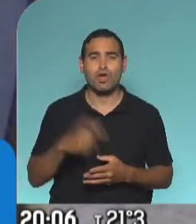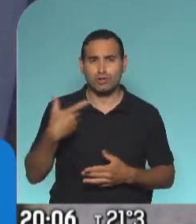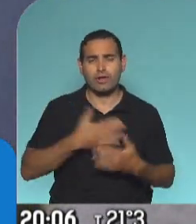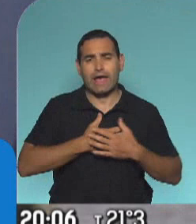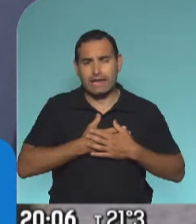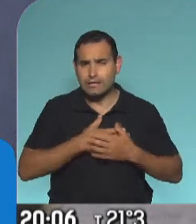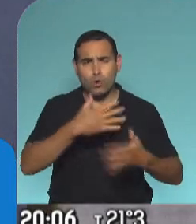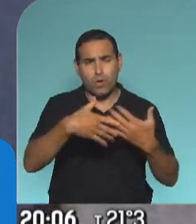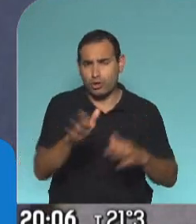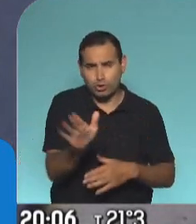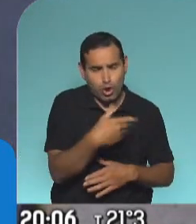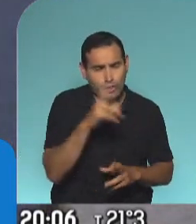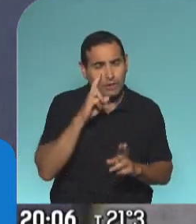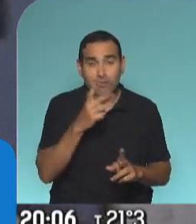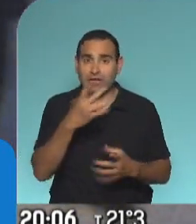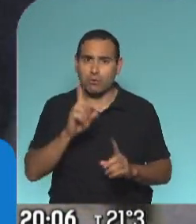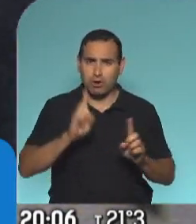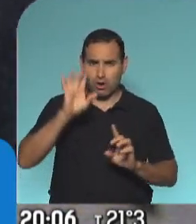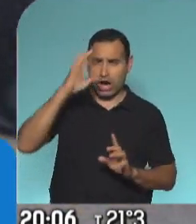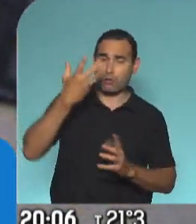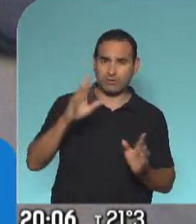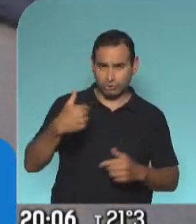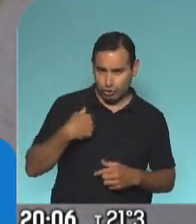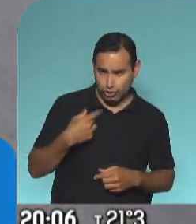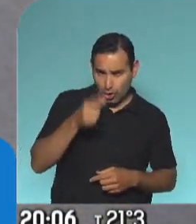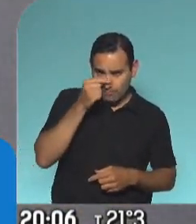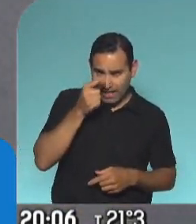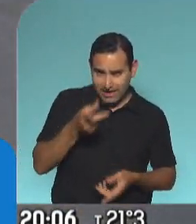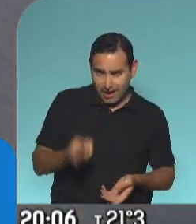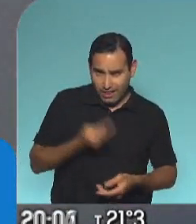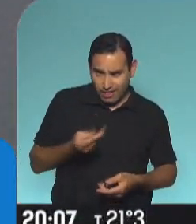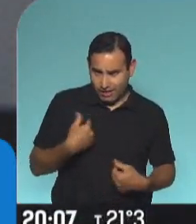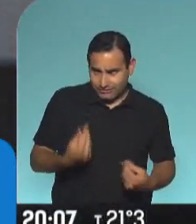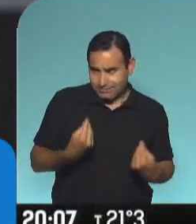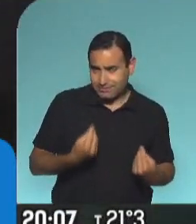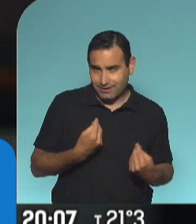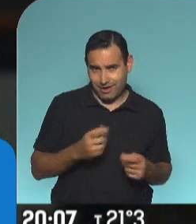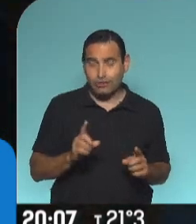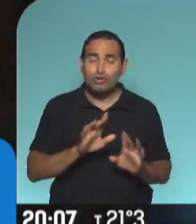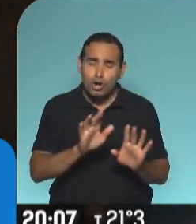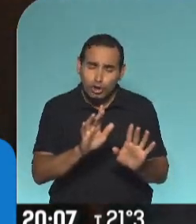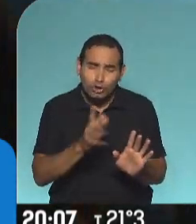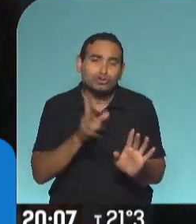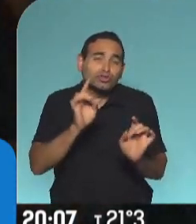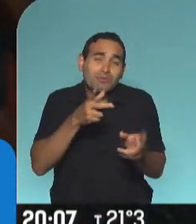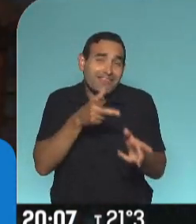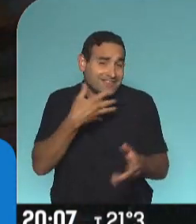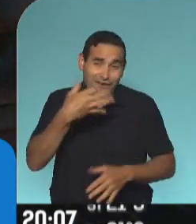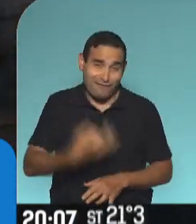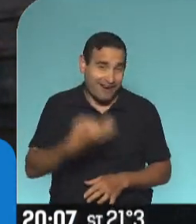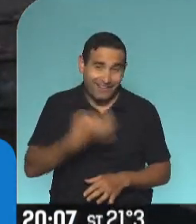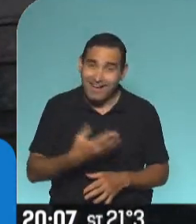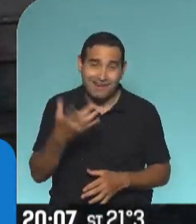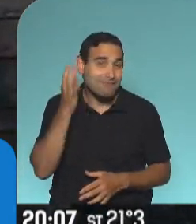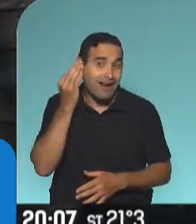le tiene a todos los jugadores, porque por ahí alguno se enoja y dice que está diciendo que se ha sido un tronco, como se dice en la jerga futbolística. No, decimos la realidad,